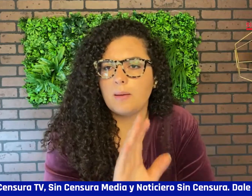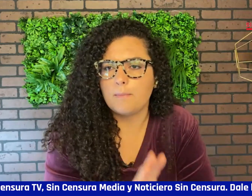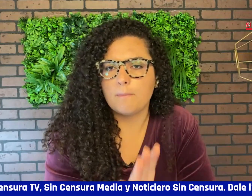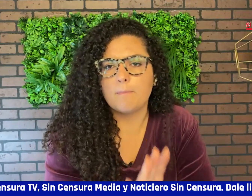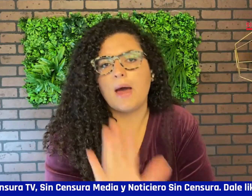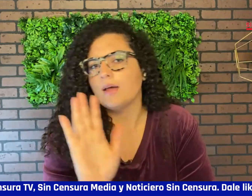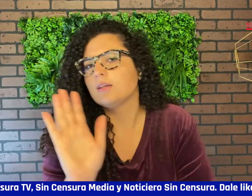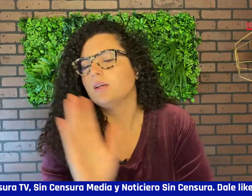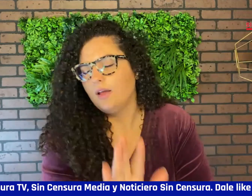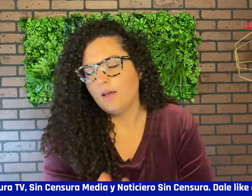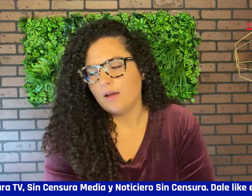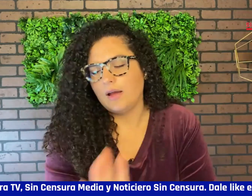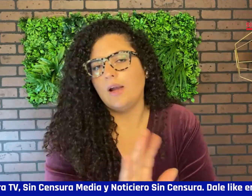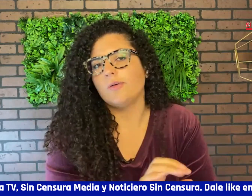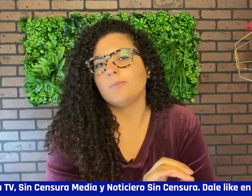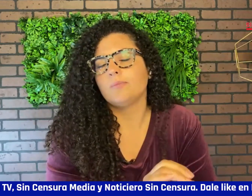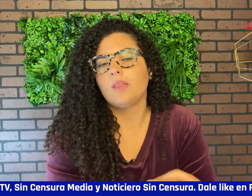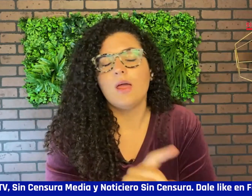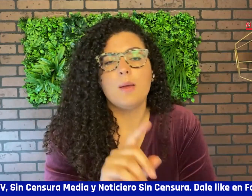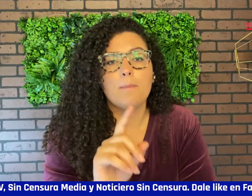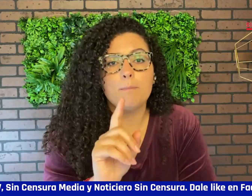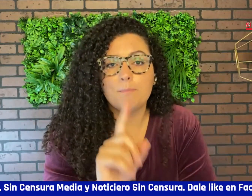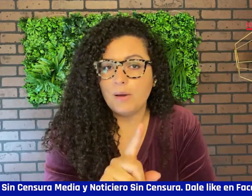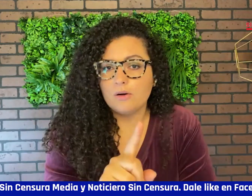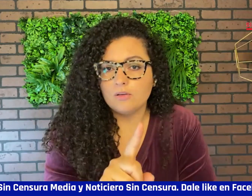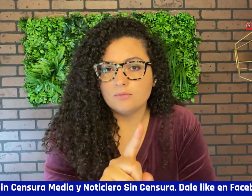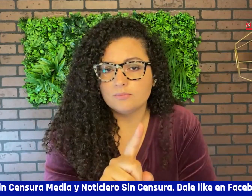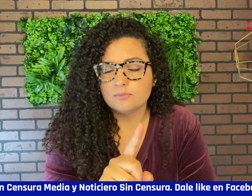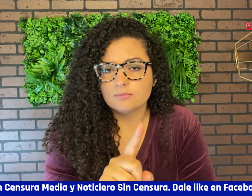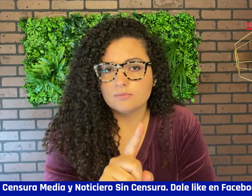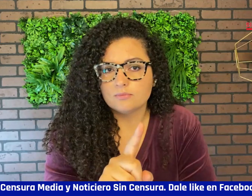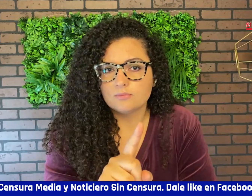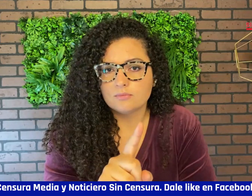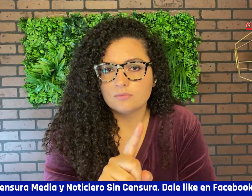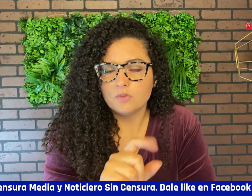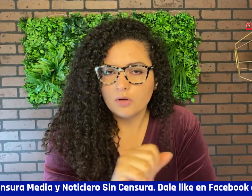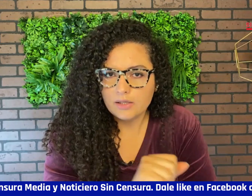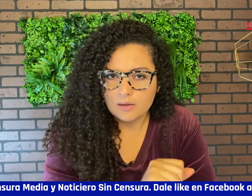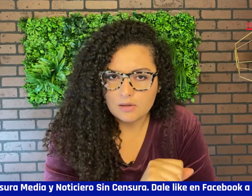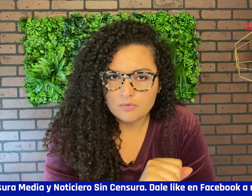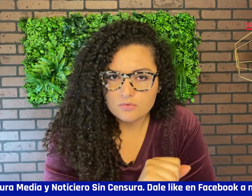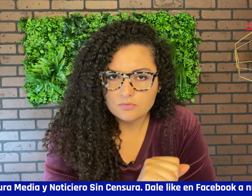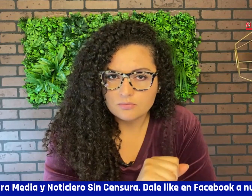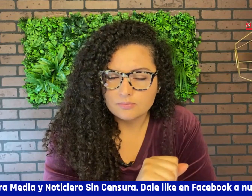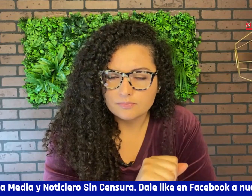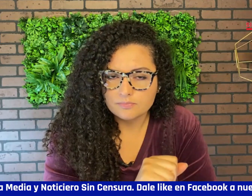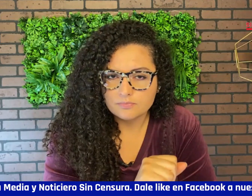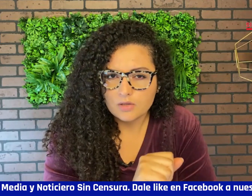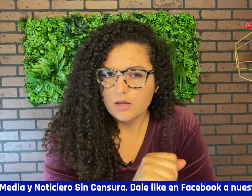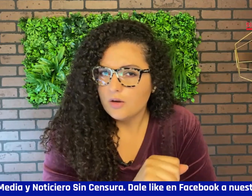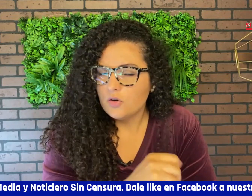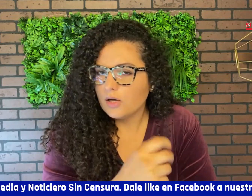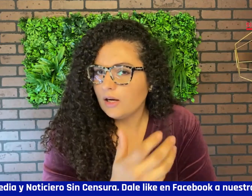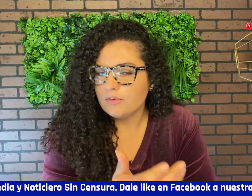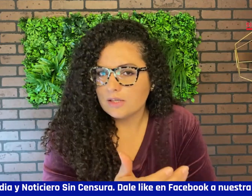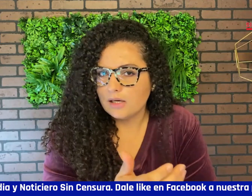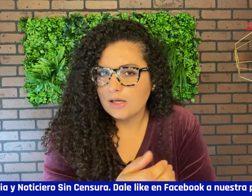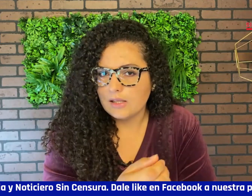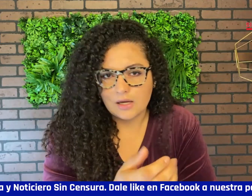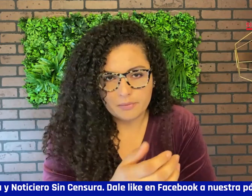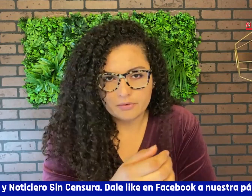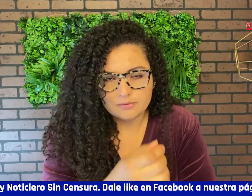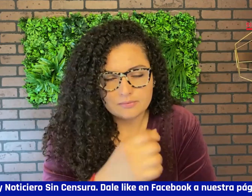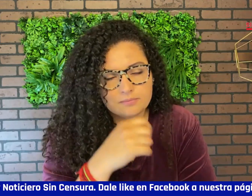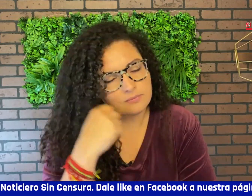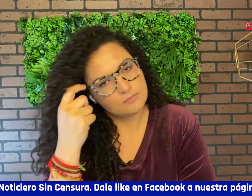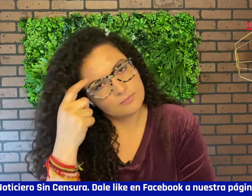Fiscalía. Va, jalo. Pero, ¿no que ya cambiamos? ¿No que la Fiscalía